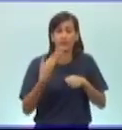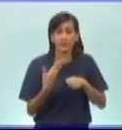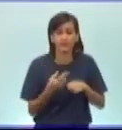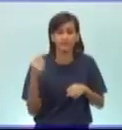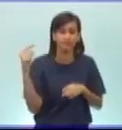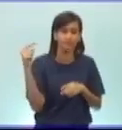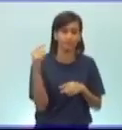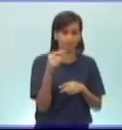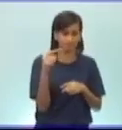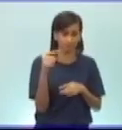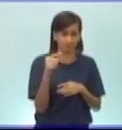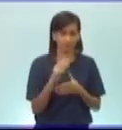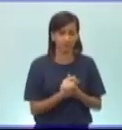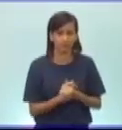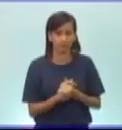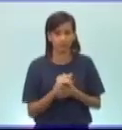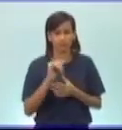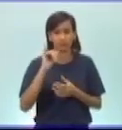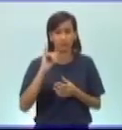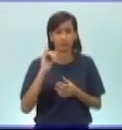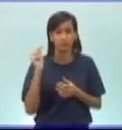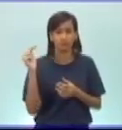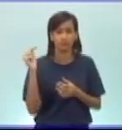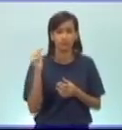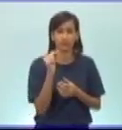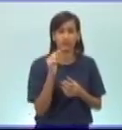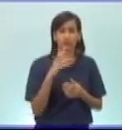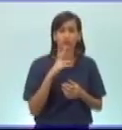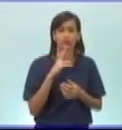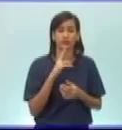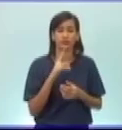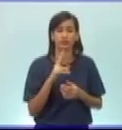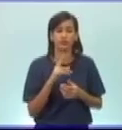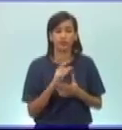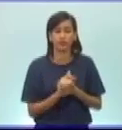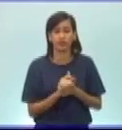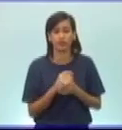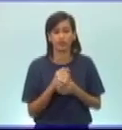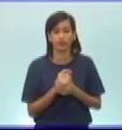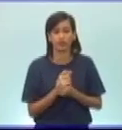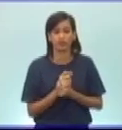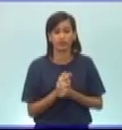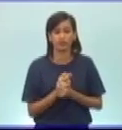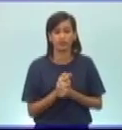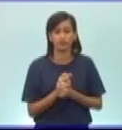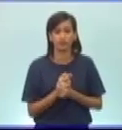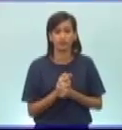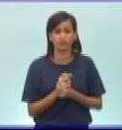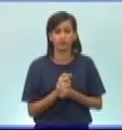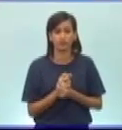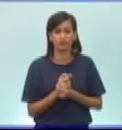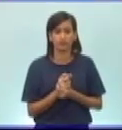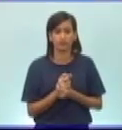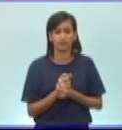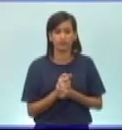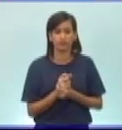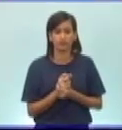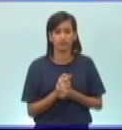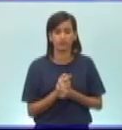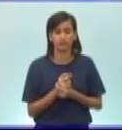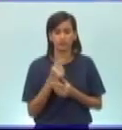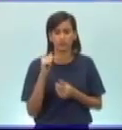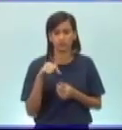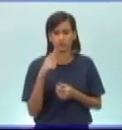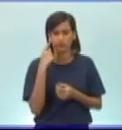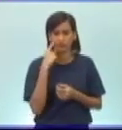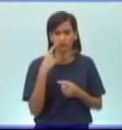sustrae 6 menos el resultado de la división. Veamos entonces otro ejemplo